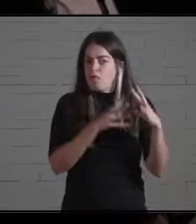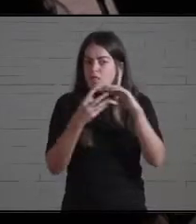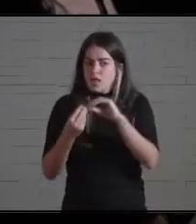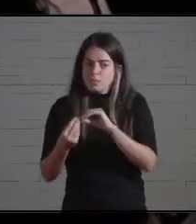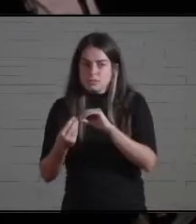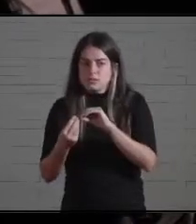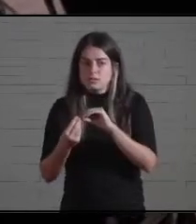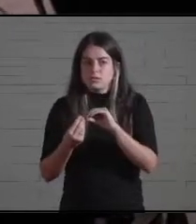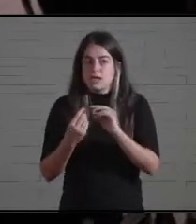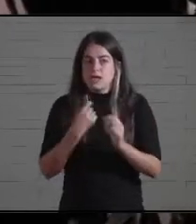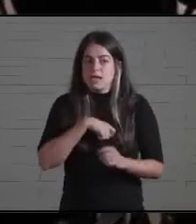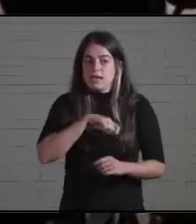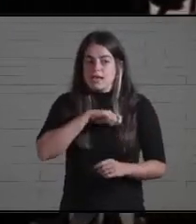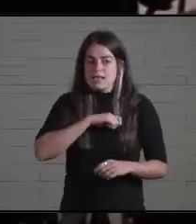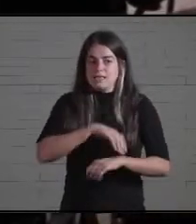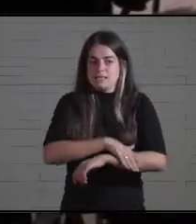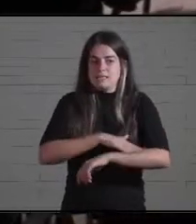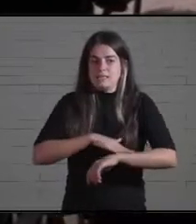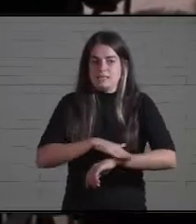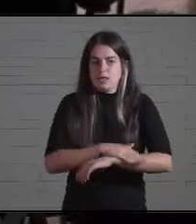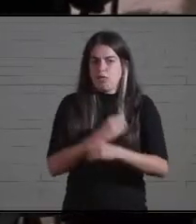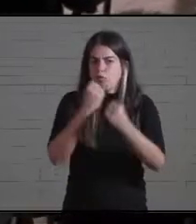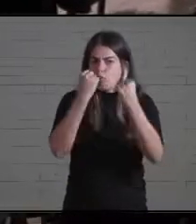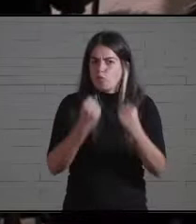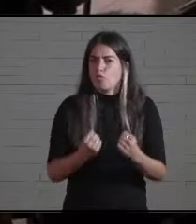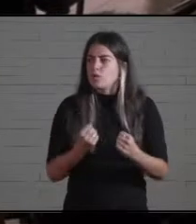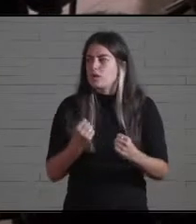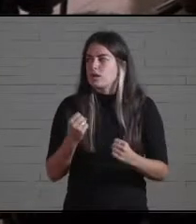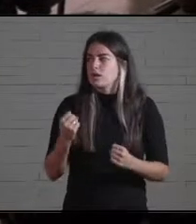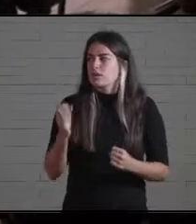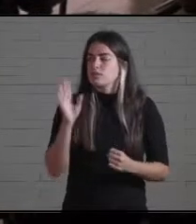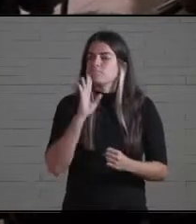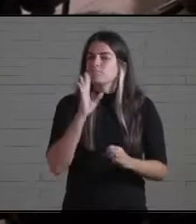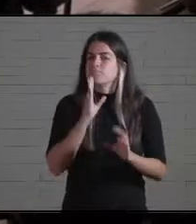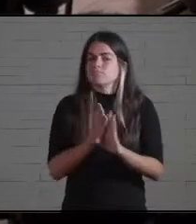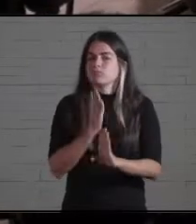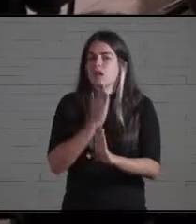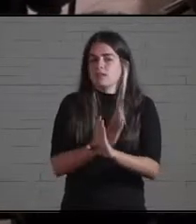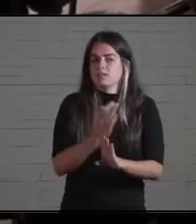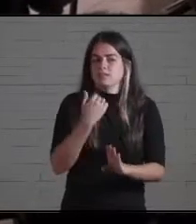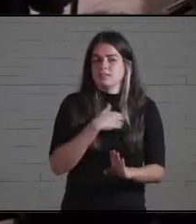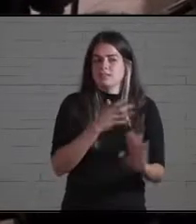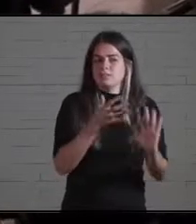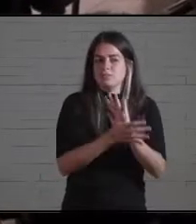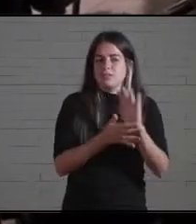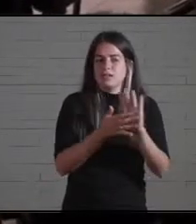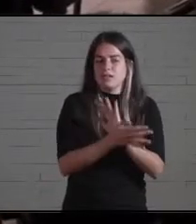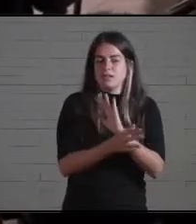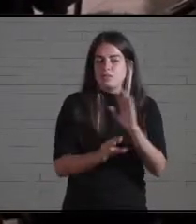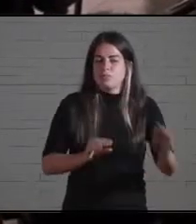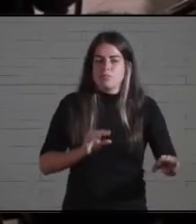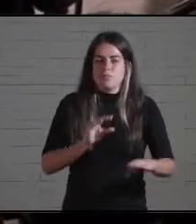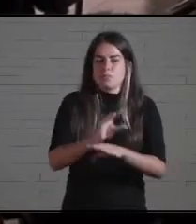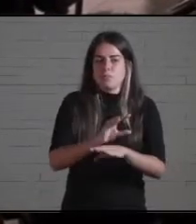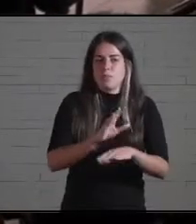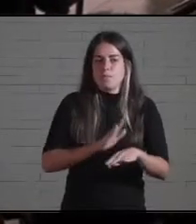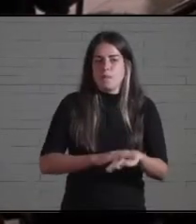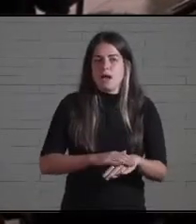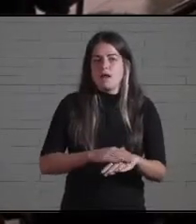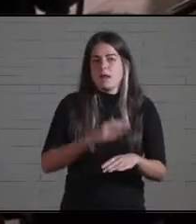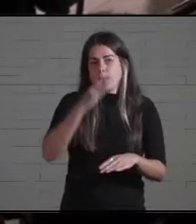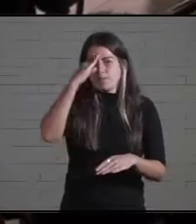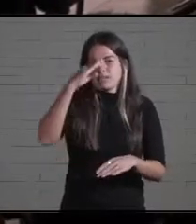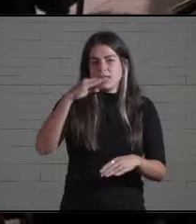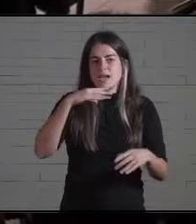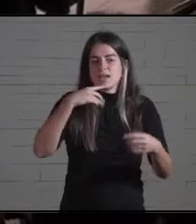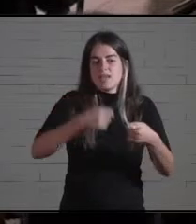el Estado español, la inversión fuerte ha sido, como ya han dicho mis antecesoras, la extensión del permiso de